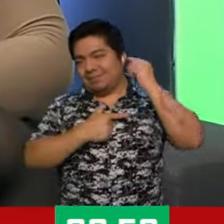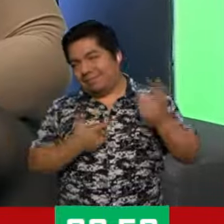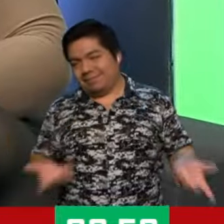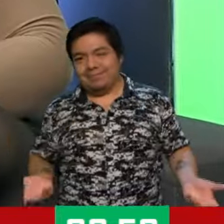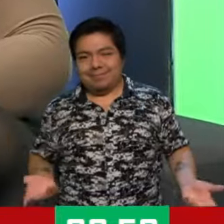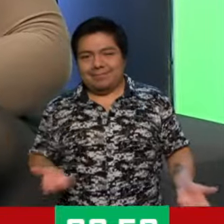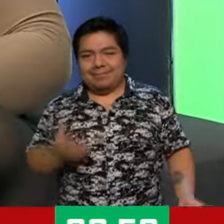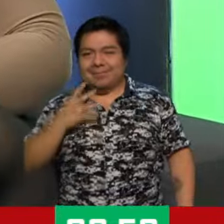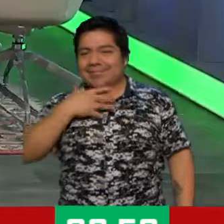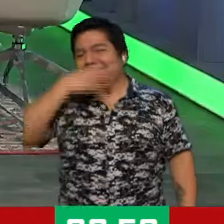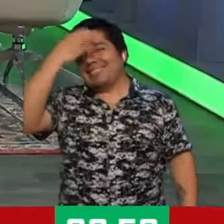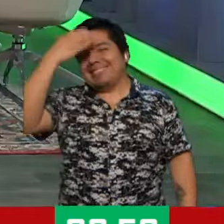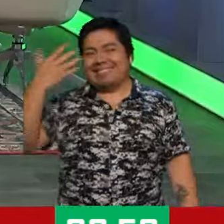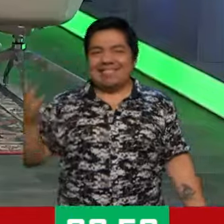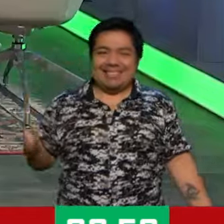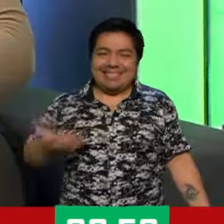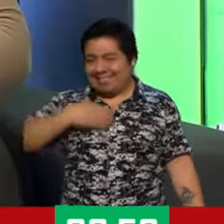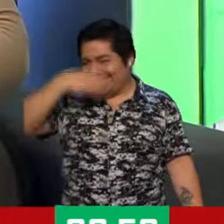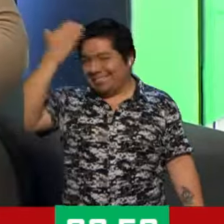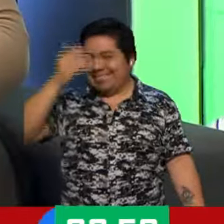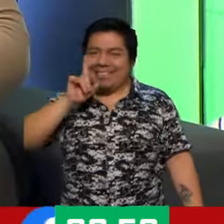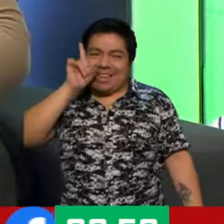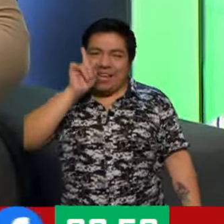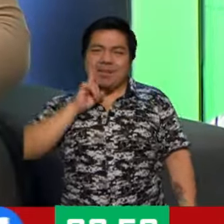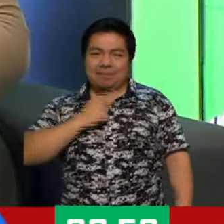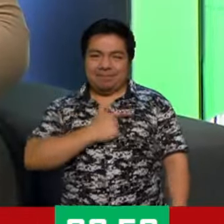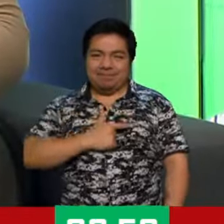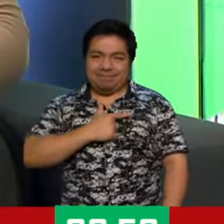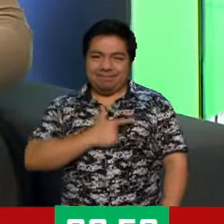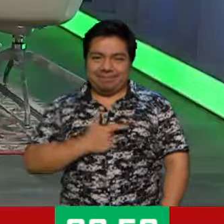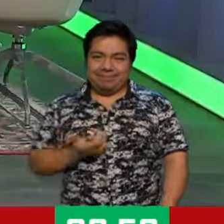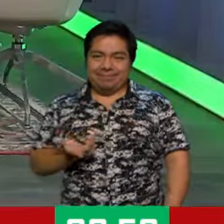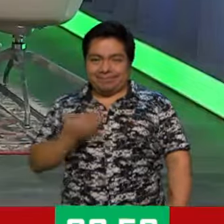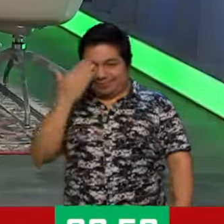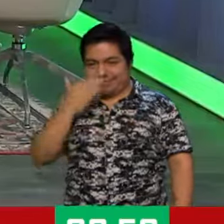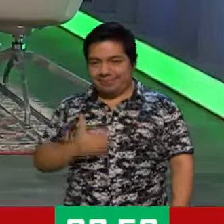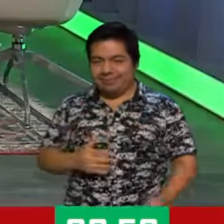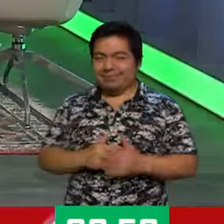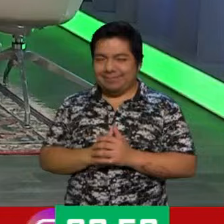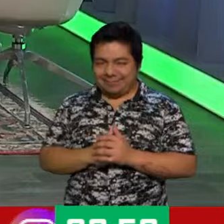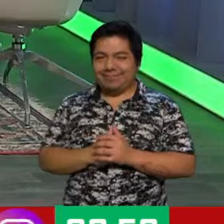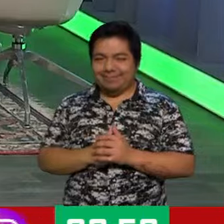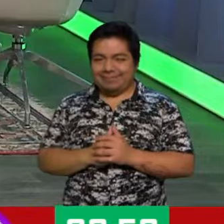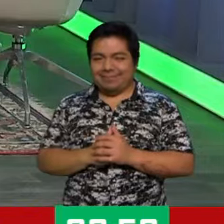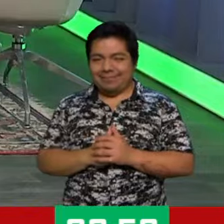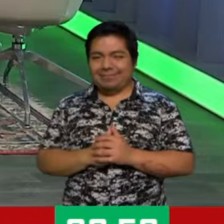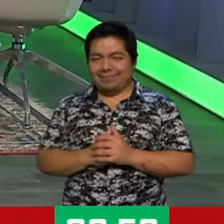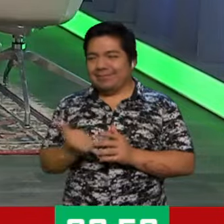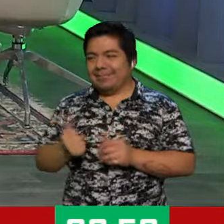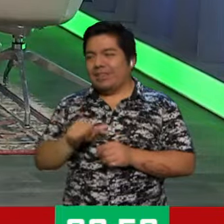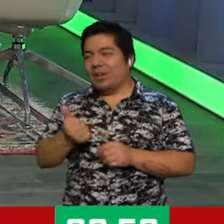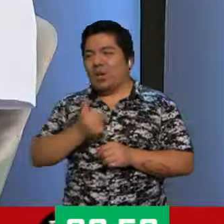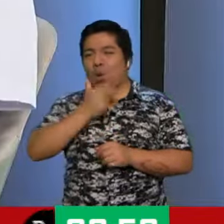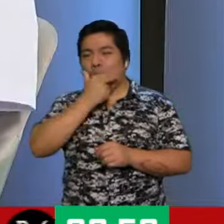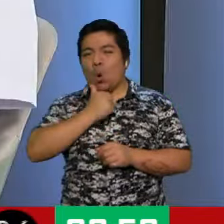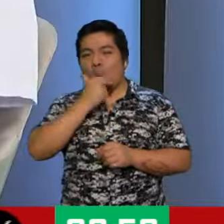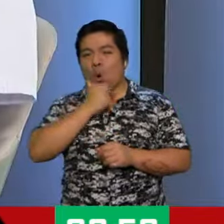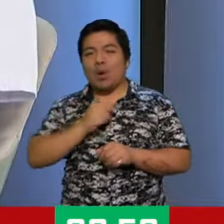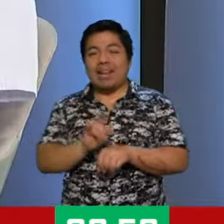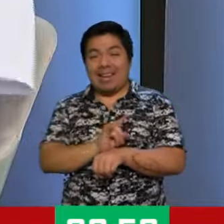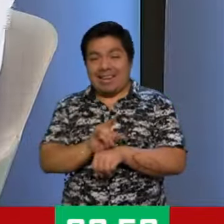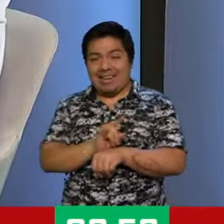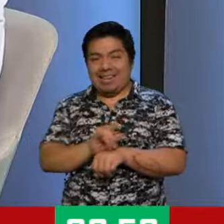¡Hasta rojo se puso! Sí, pues claro sí. Sí. Y mire que sí le gustan harto, pero ¿eh? Pero tiene harto pegue con me los consta. Caballeros gays. Tiene